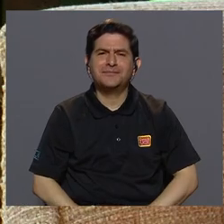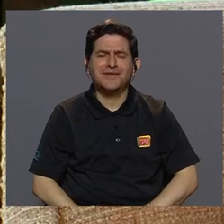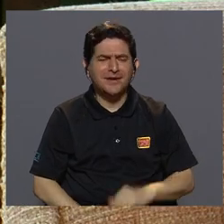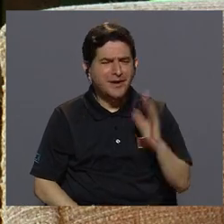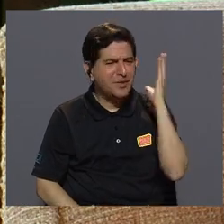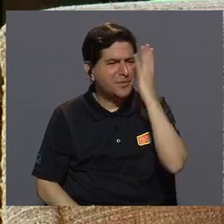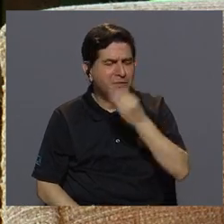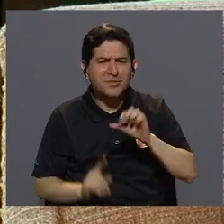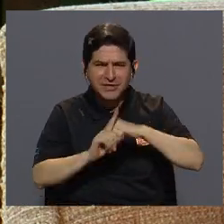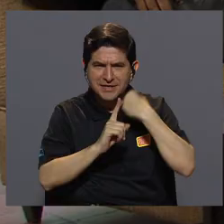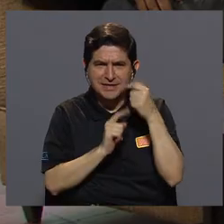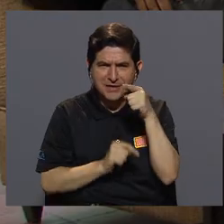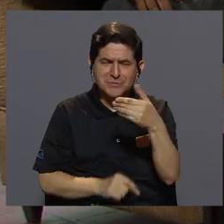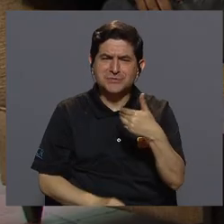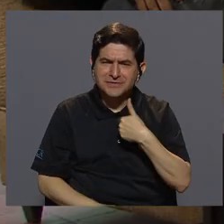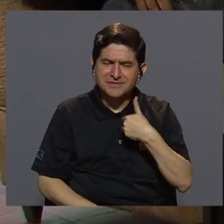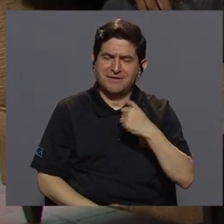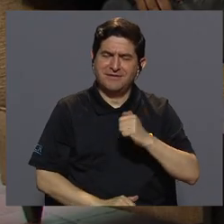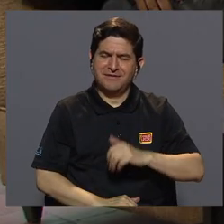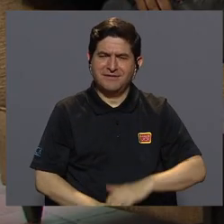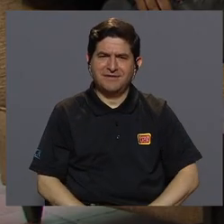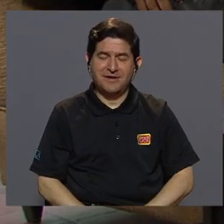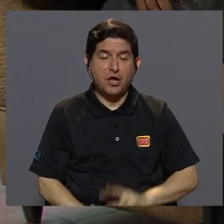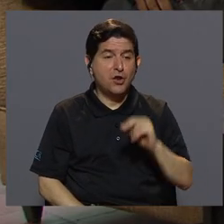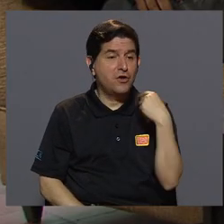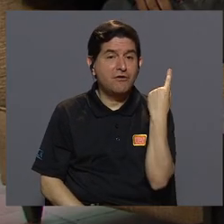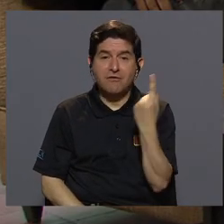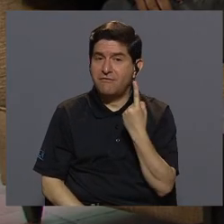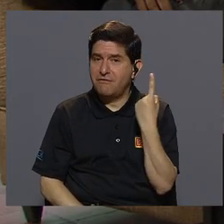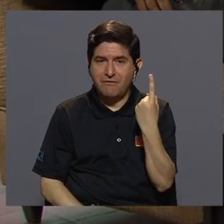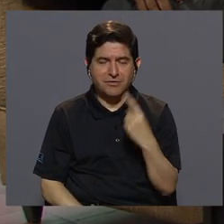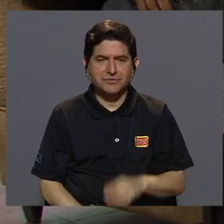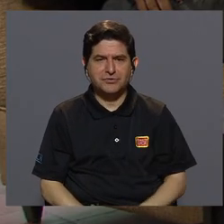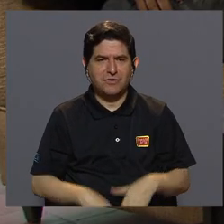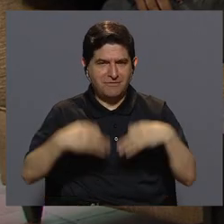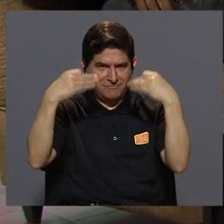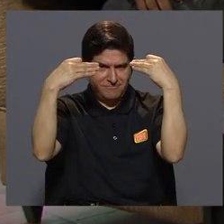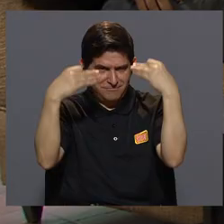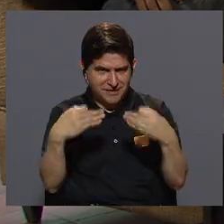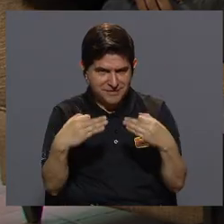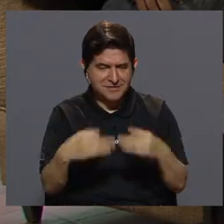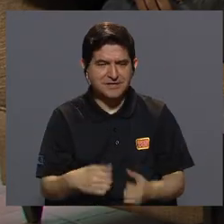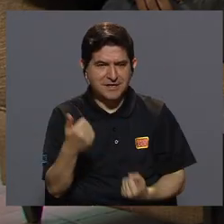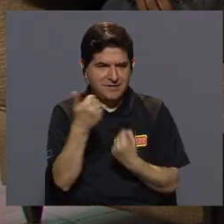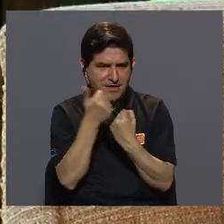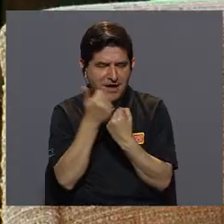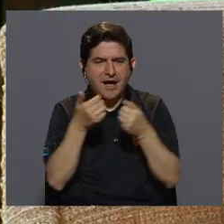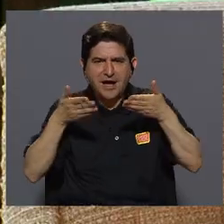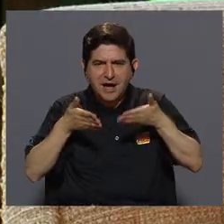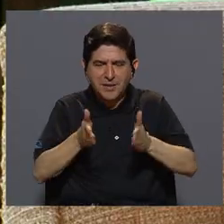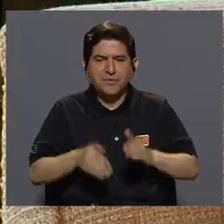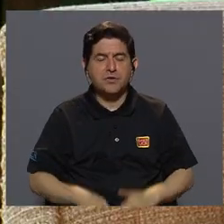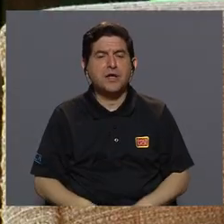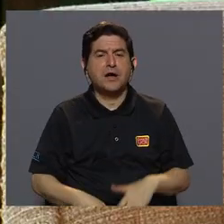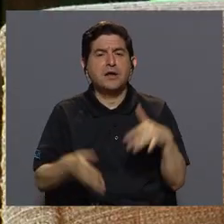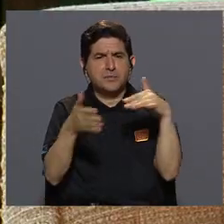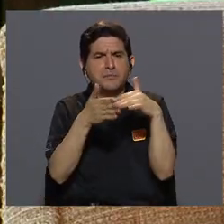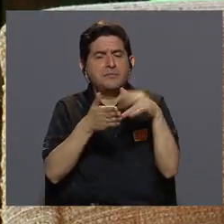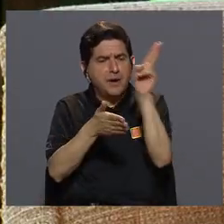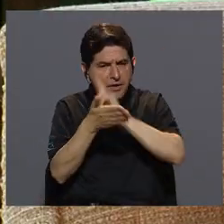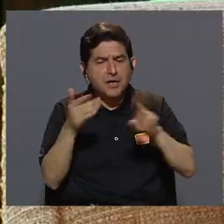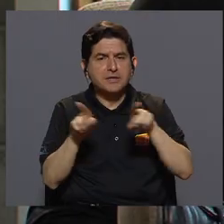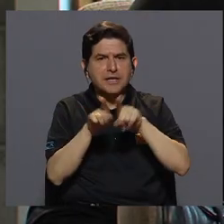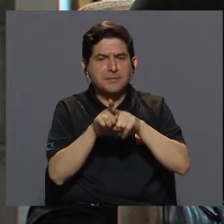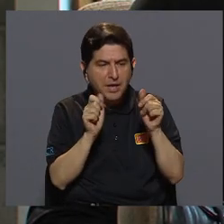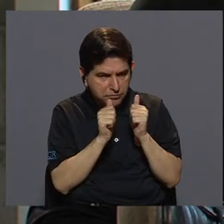hay una cosa muy linda que pasa con usted, y es que usted no solamente decide respaldar a sus hijos para que vayan a la